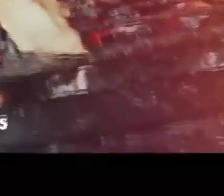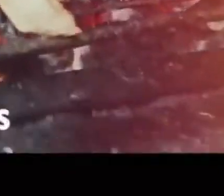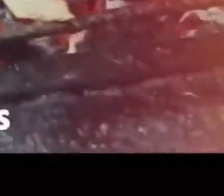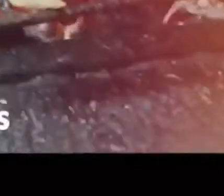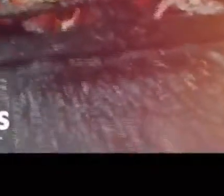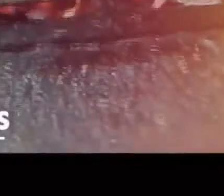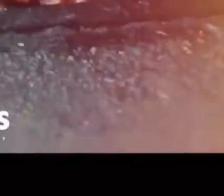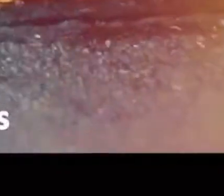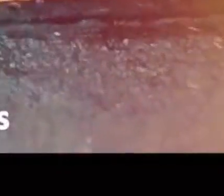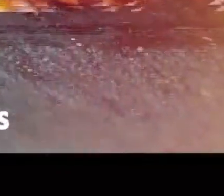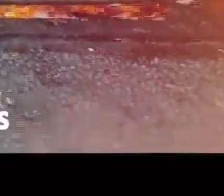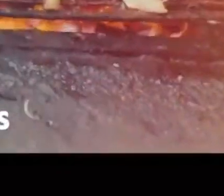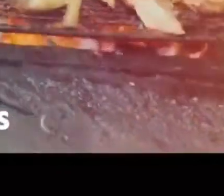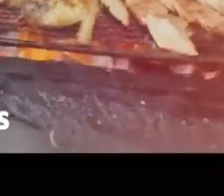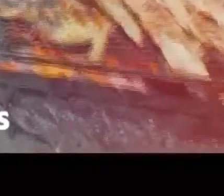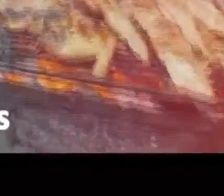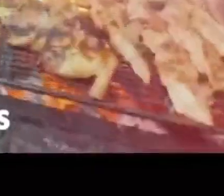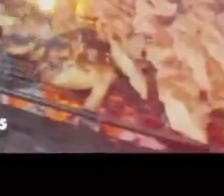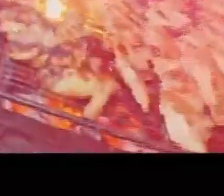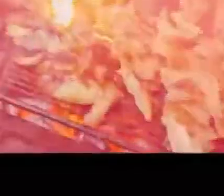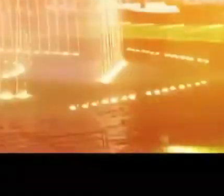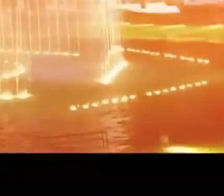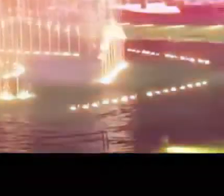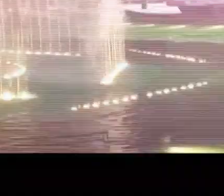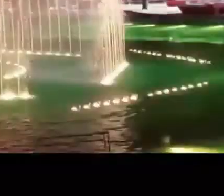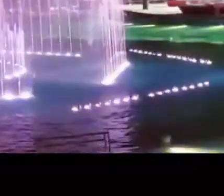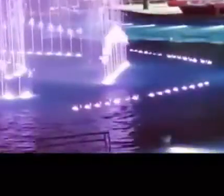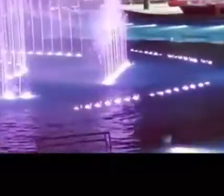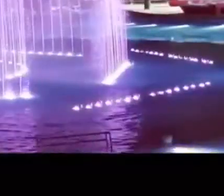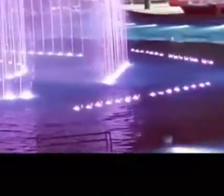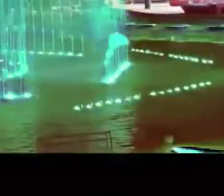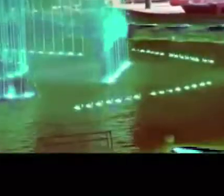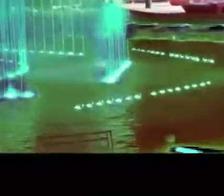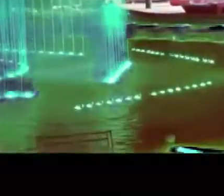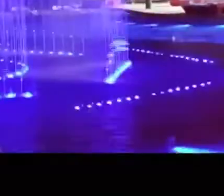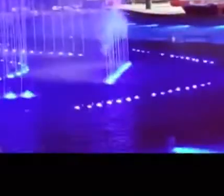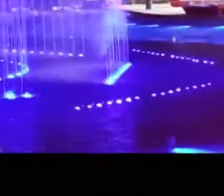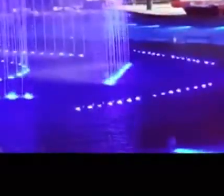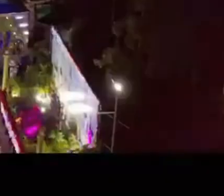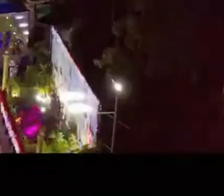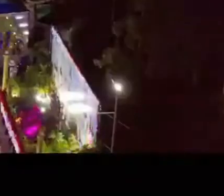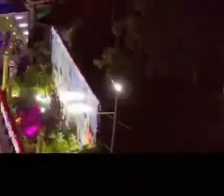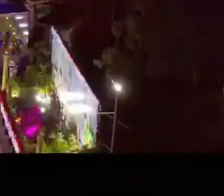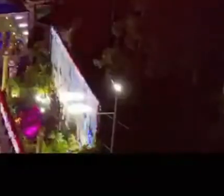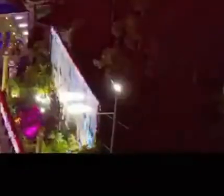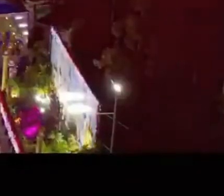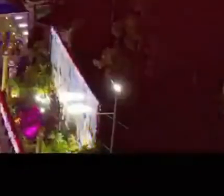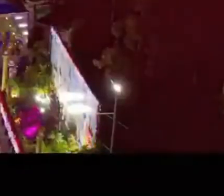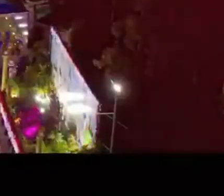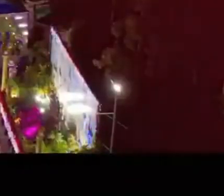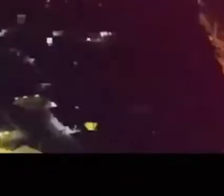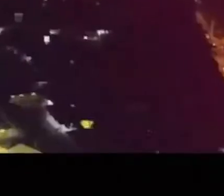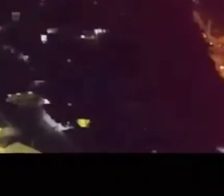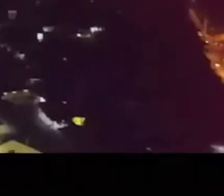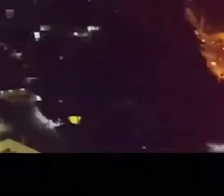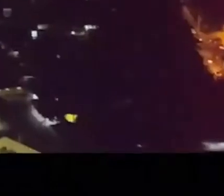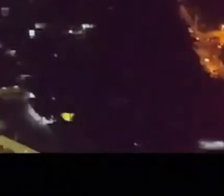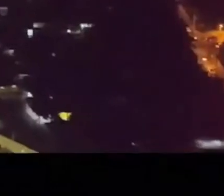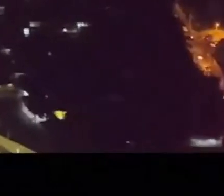te tentará con sus inigualables fritangas. Arma tu gira, porque Managua te espera.